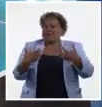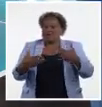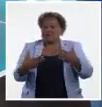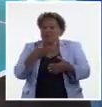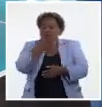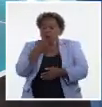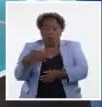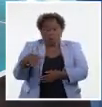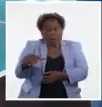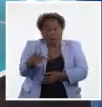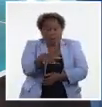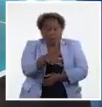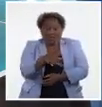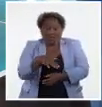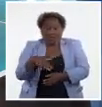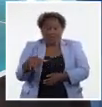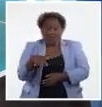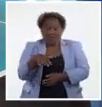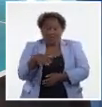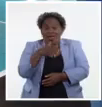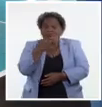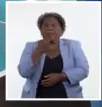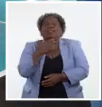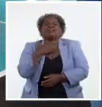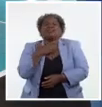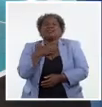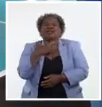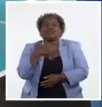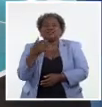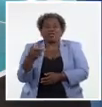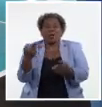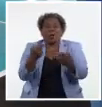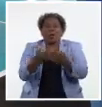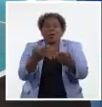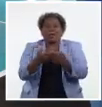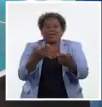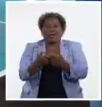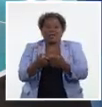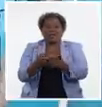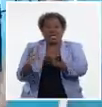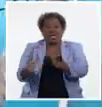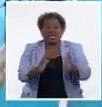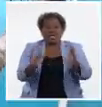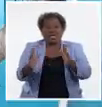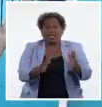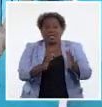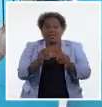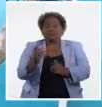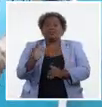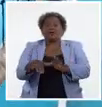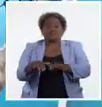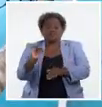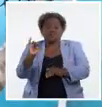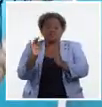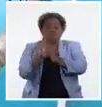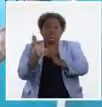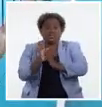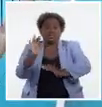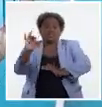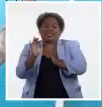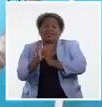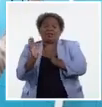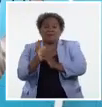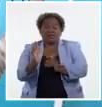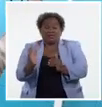jóvenes, sin que pierdan aquella ansia de salir a competir durante un periodo de tiempo muy prolongado, son casi 6 meses, 7 meses,